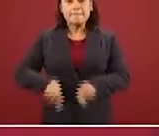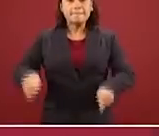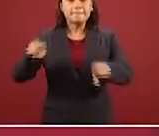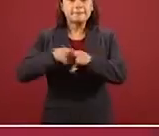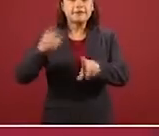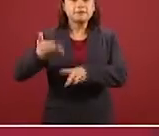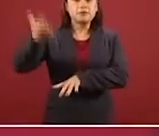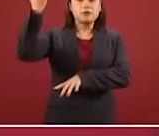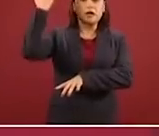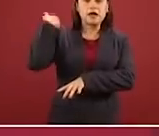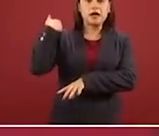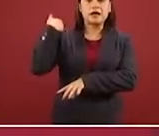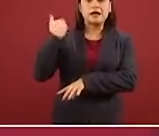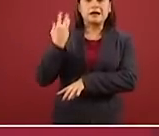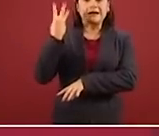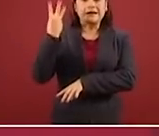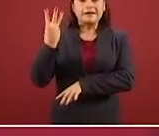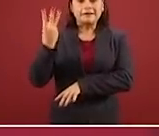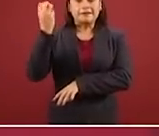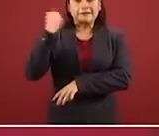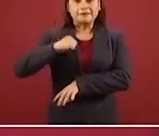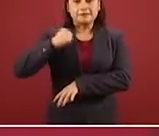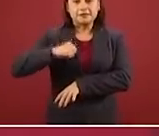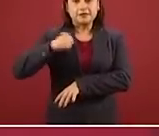explotación minera durante la colonia.